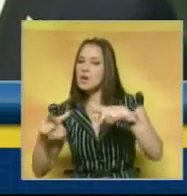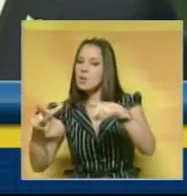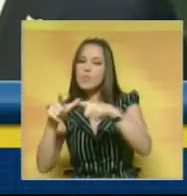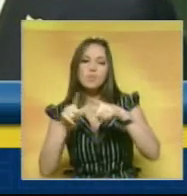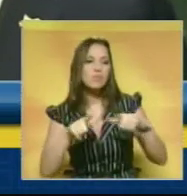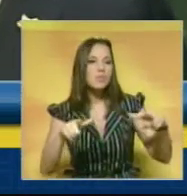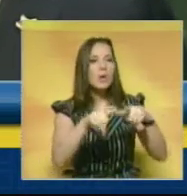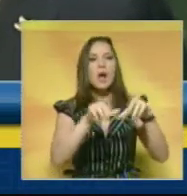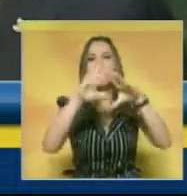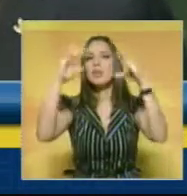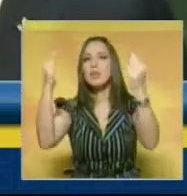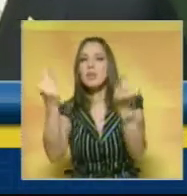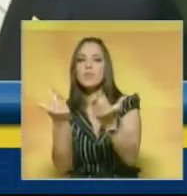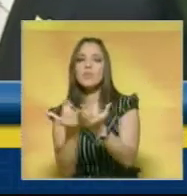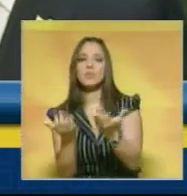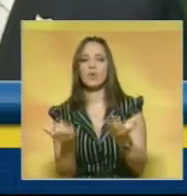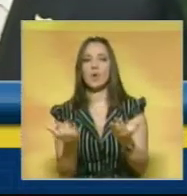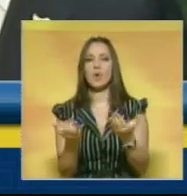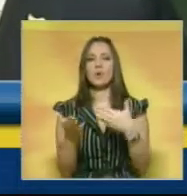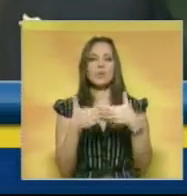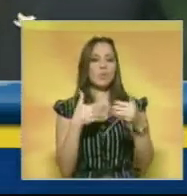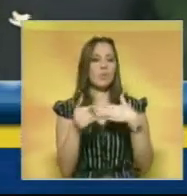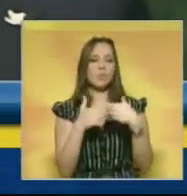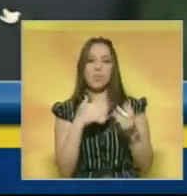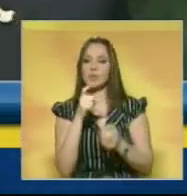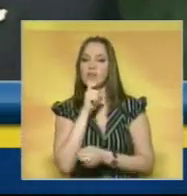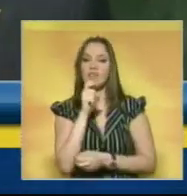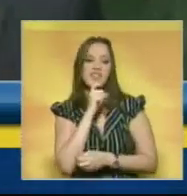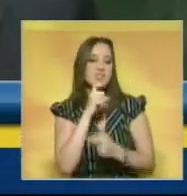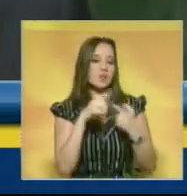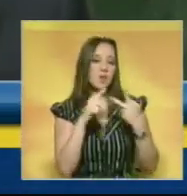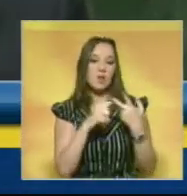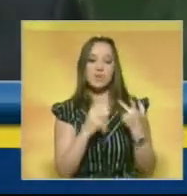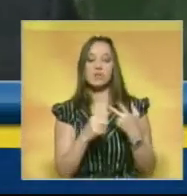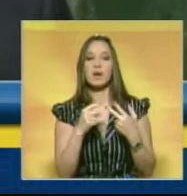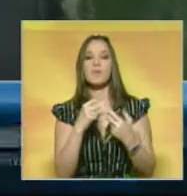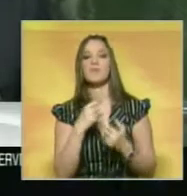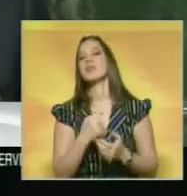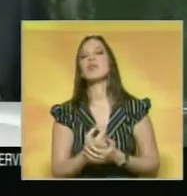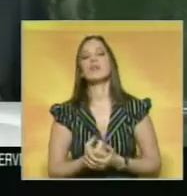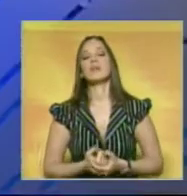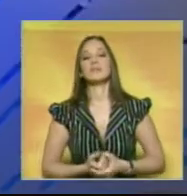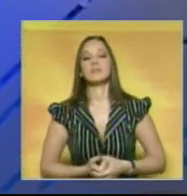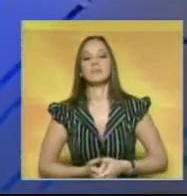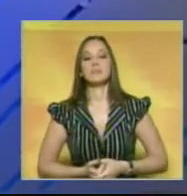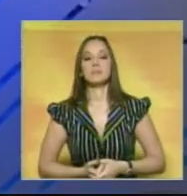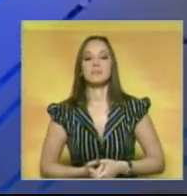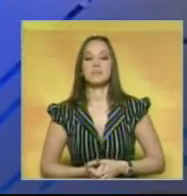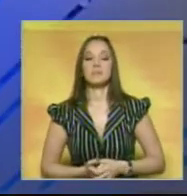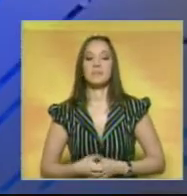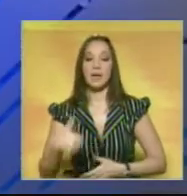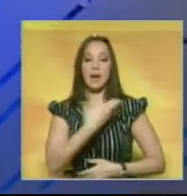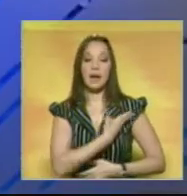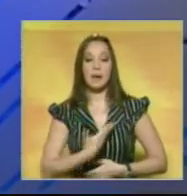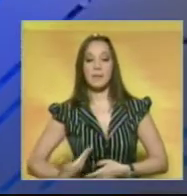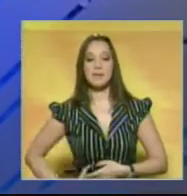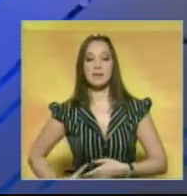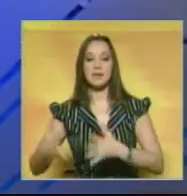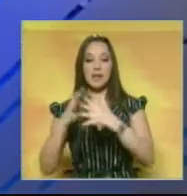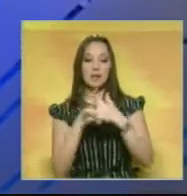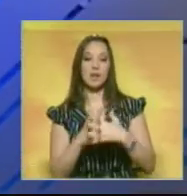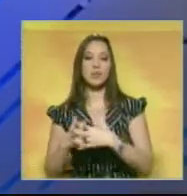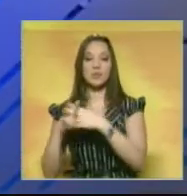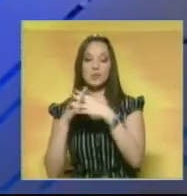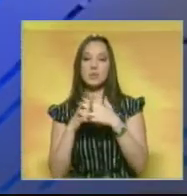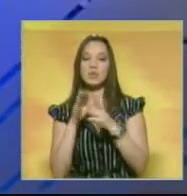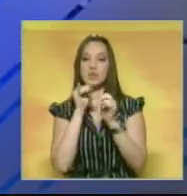mundo, por difíciles que las cosas se vean ahora. El presidente de los Estados Unidos, Barack